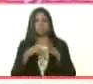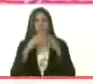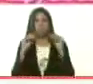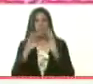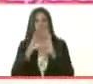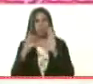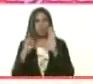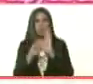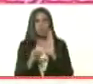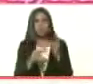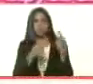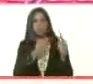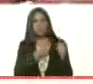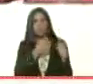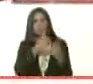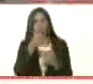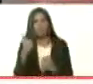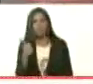Jesús Guedes,